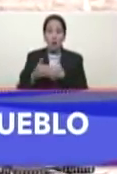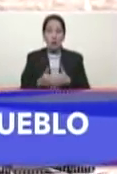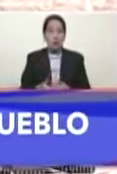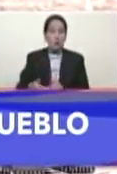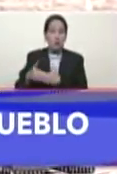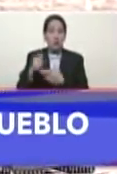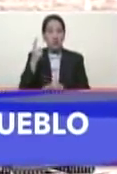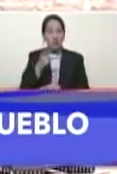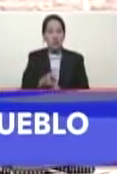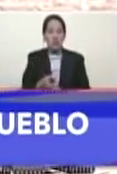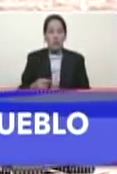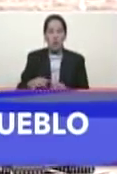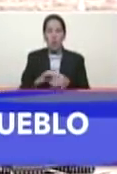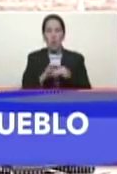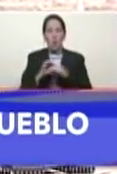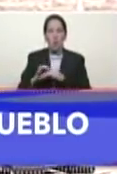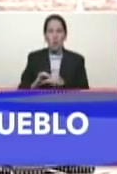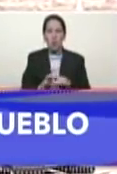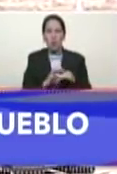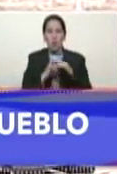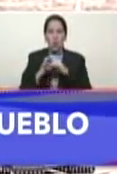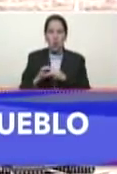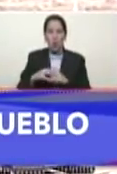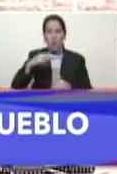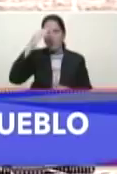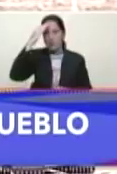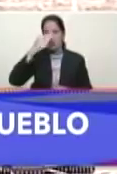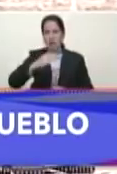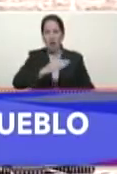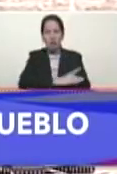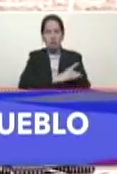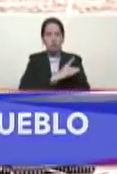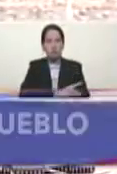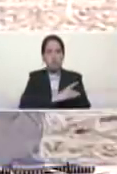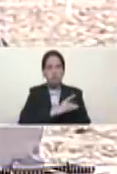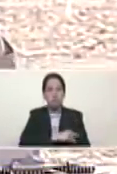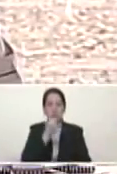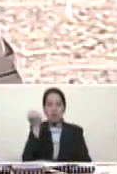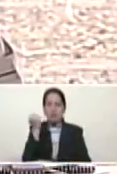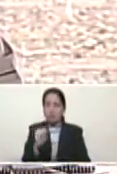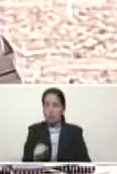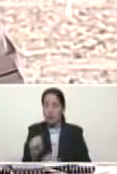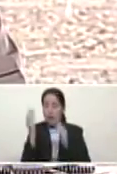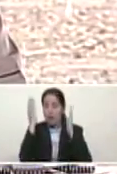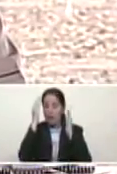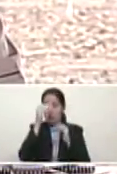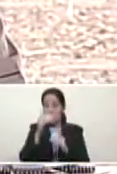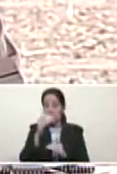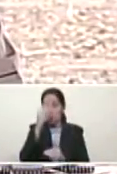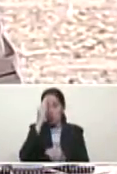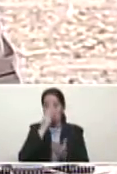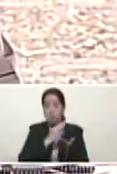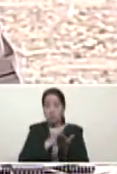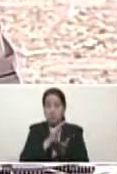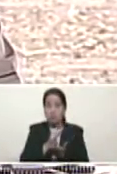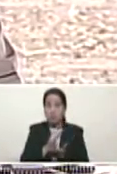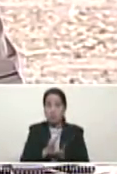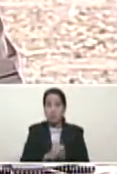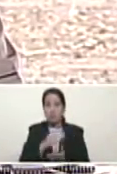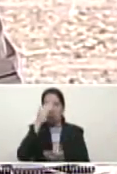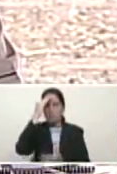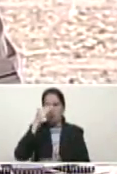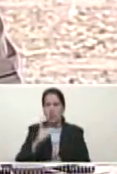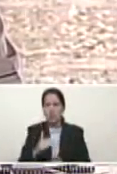Máxima unión militar. Máxima disciplina, obediencia, subordinación, máxima lealtad militar.